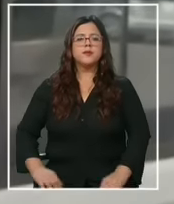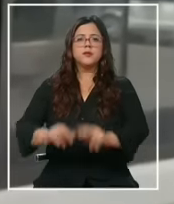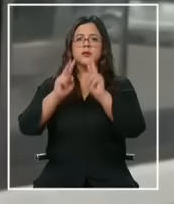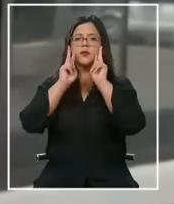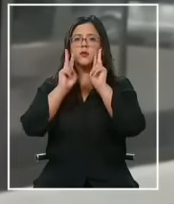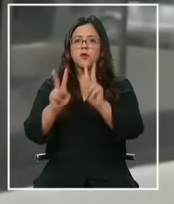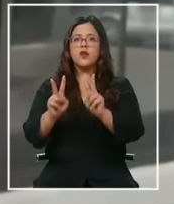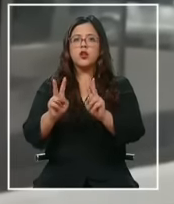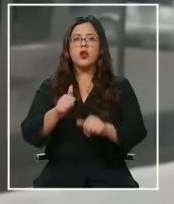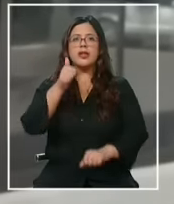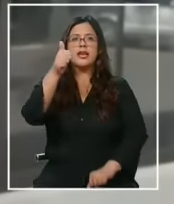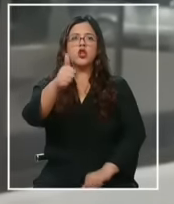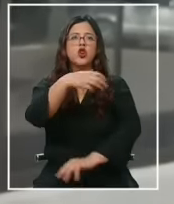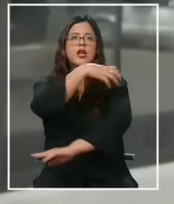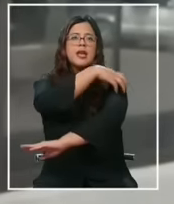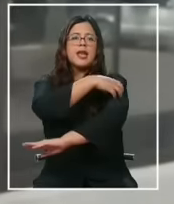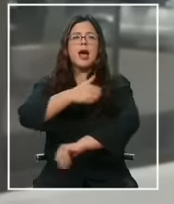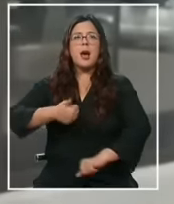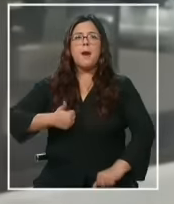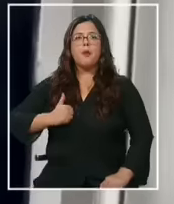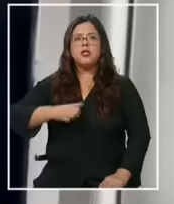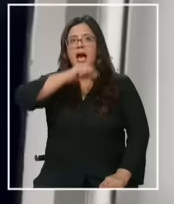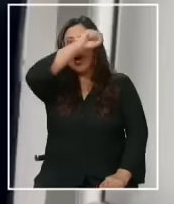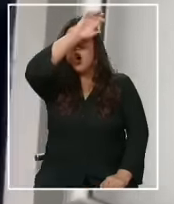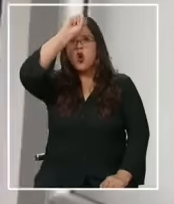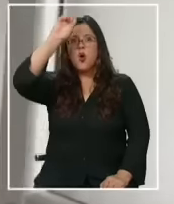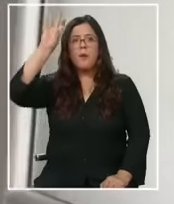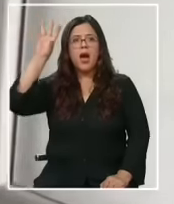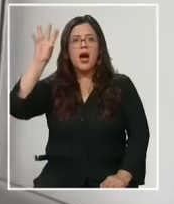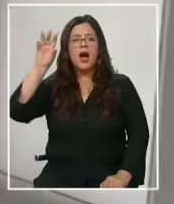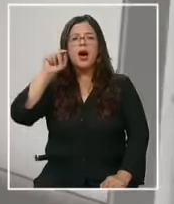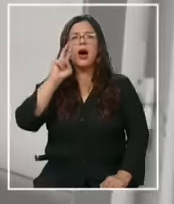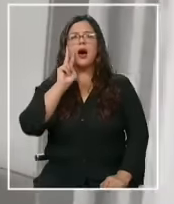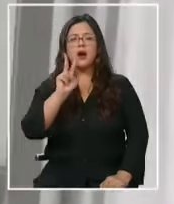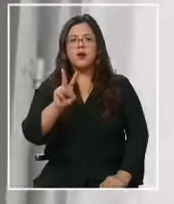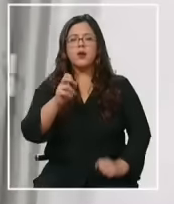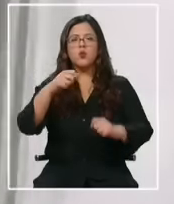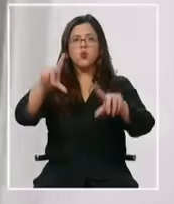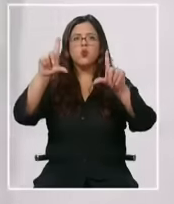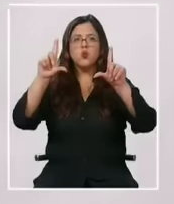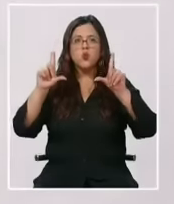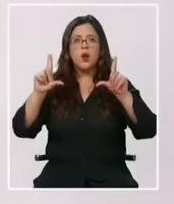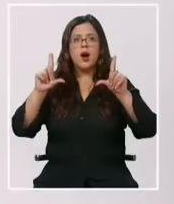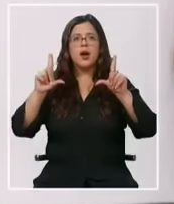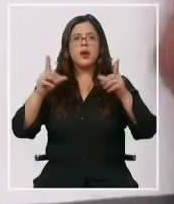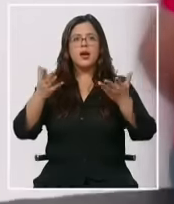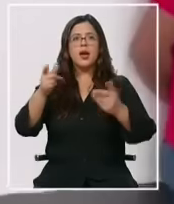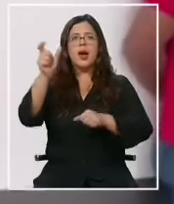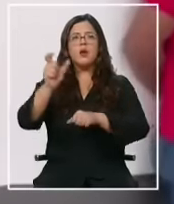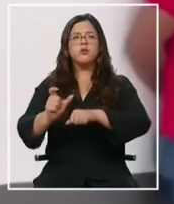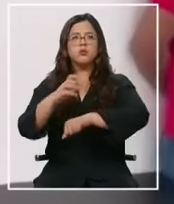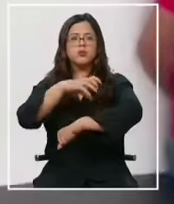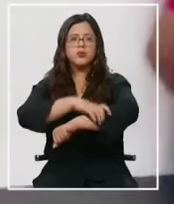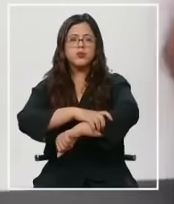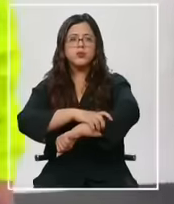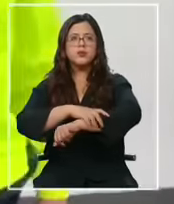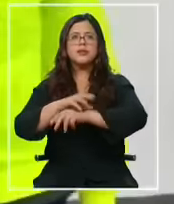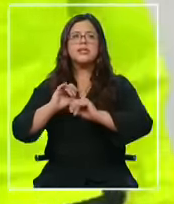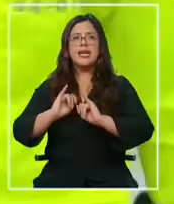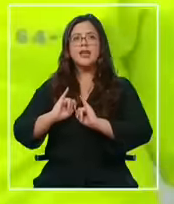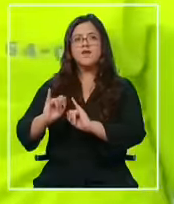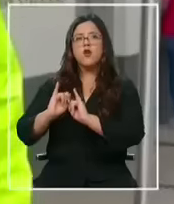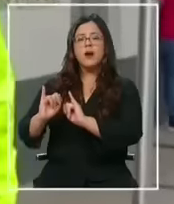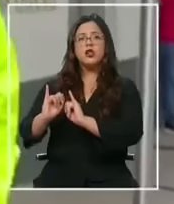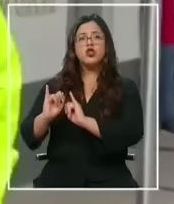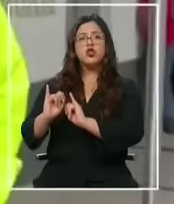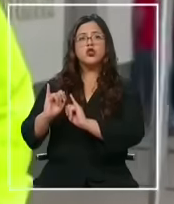Escuchábamos ahí entonces al director general de la Policía Colombiana, y vemos las imágenes entonces del detenido, que según lo que nos